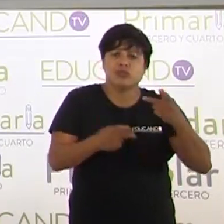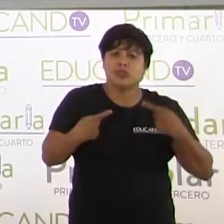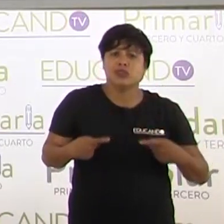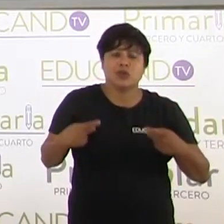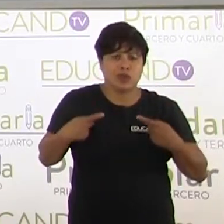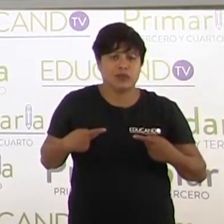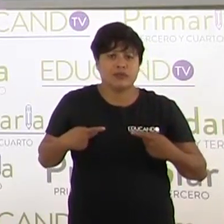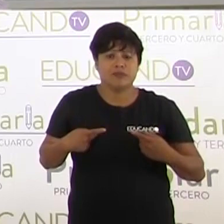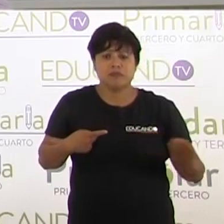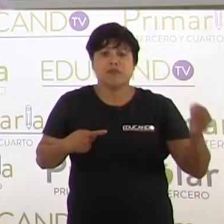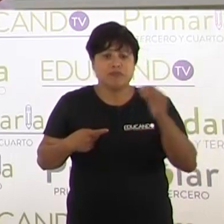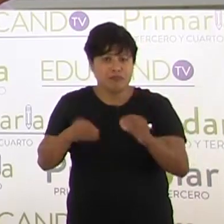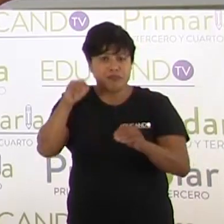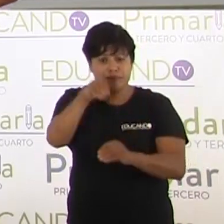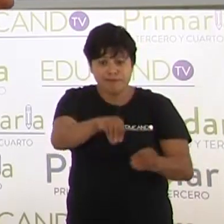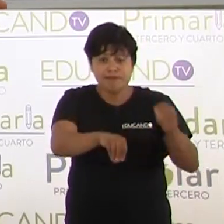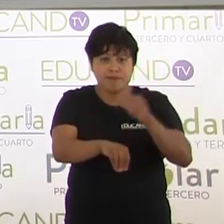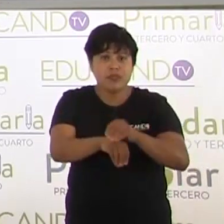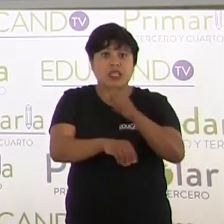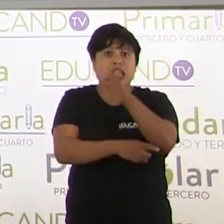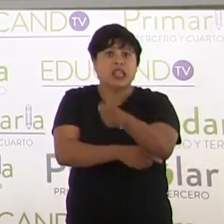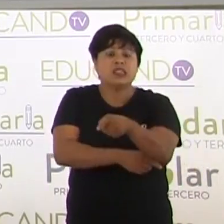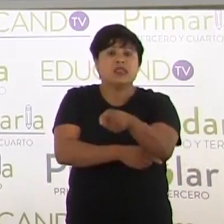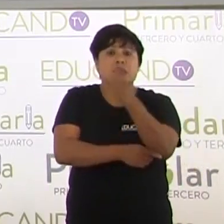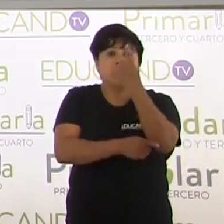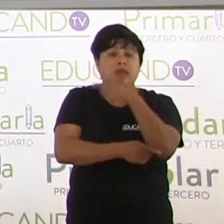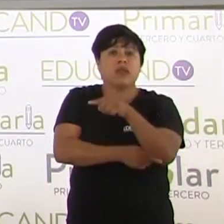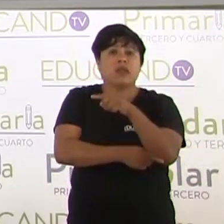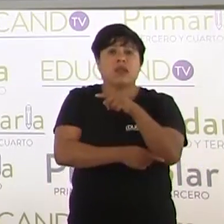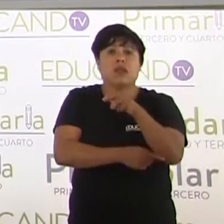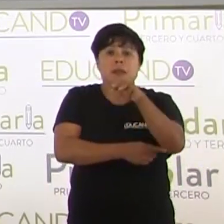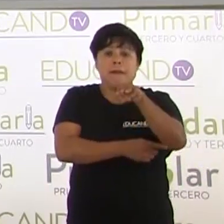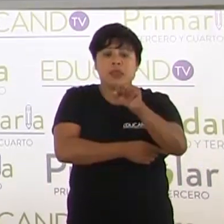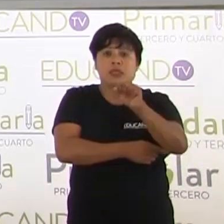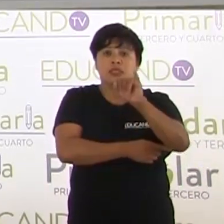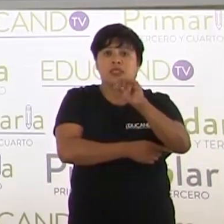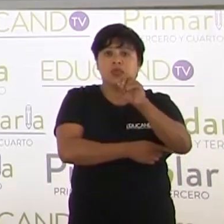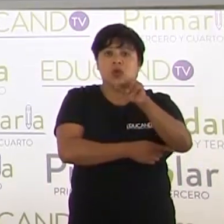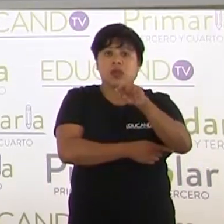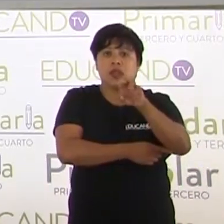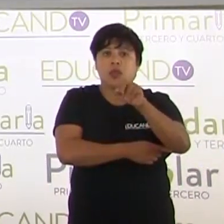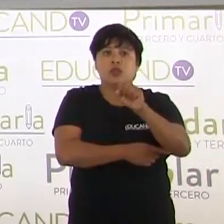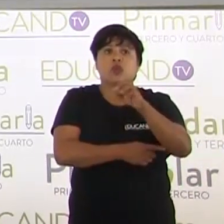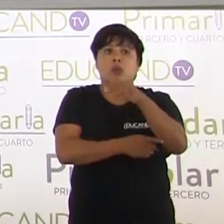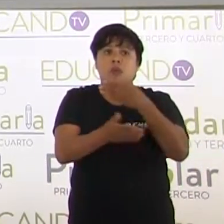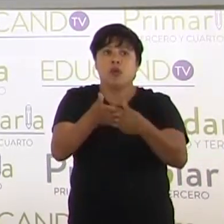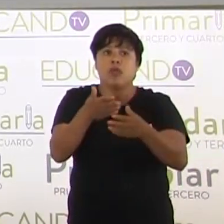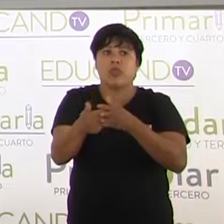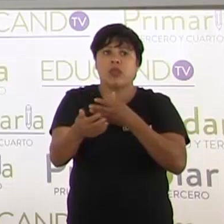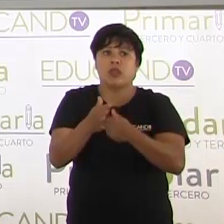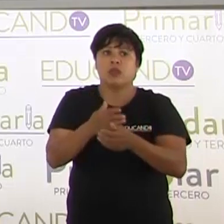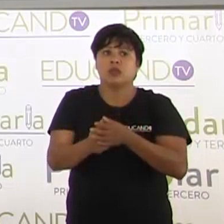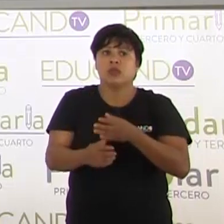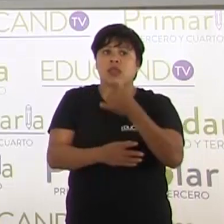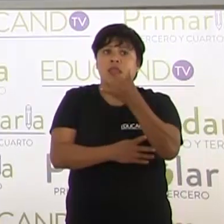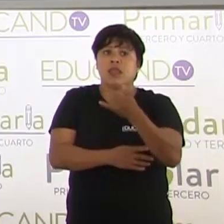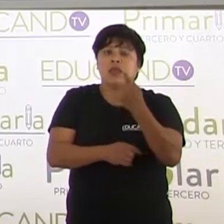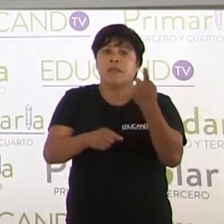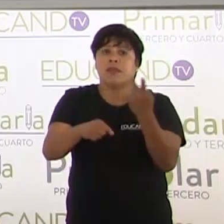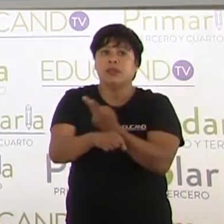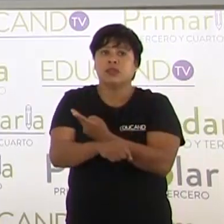que constituyeron lo que se llamó misioneros modernos, y que